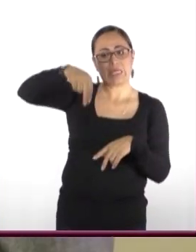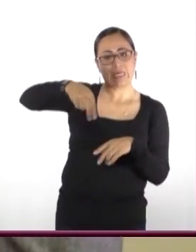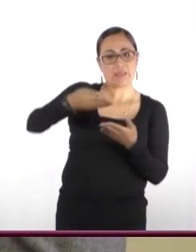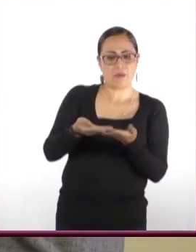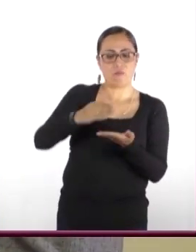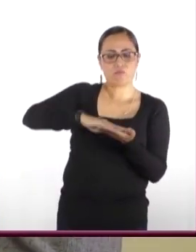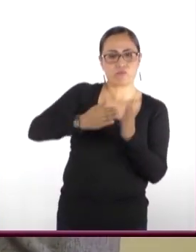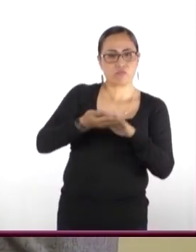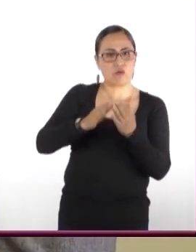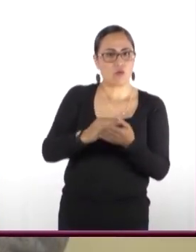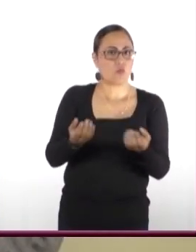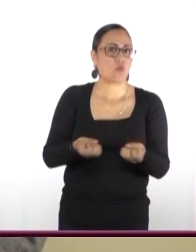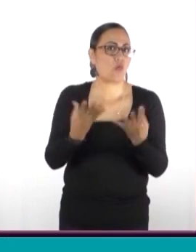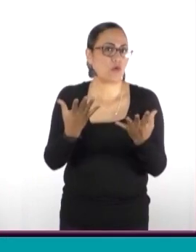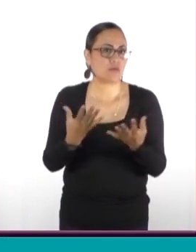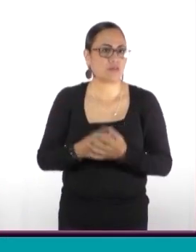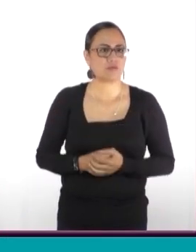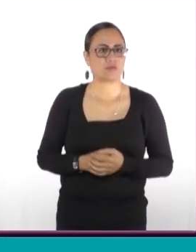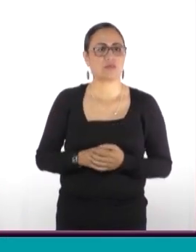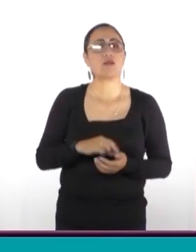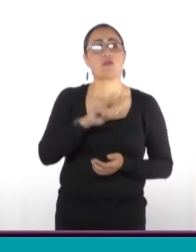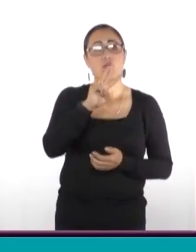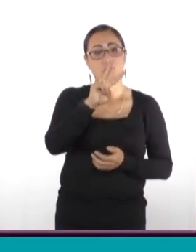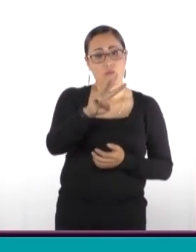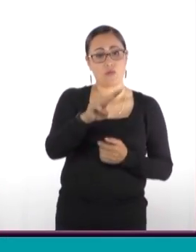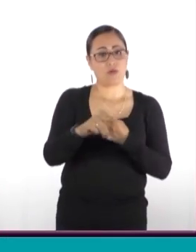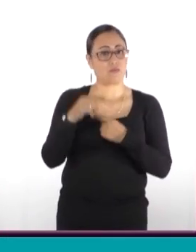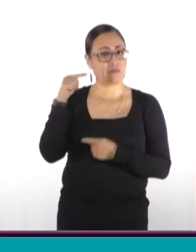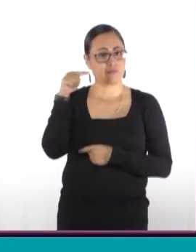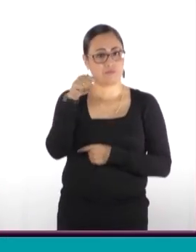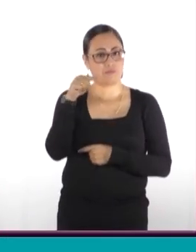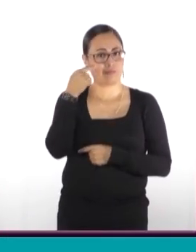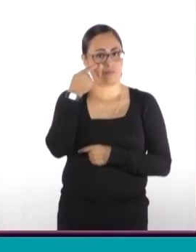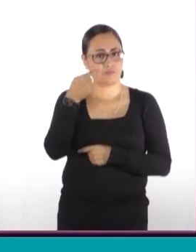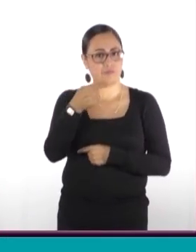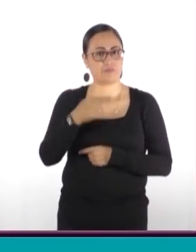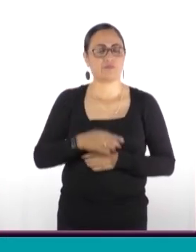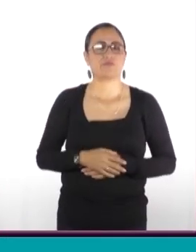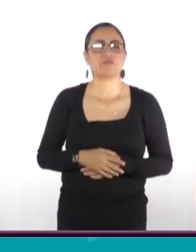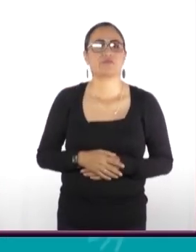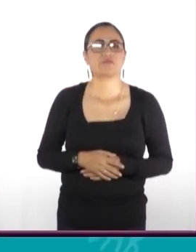N es el número de pliegues. Así que tenemos que...